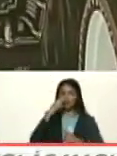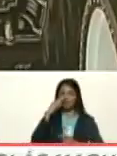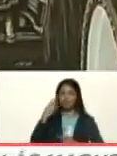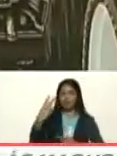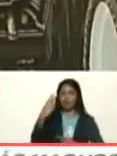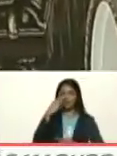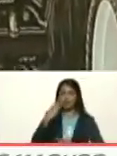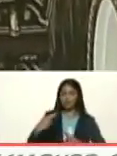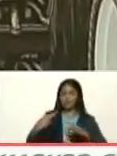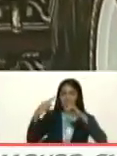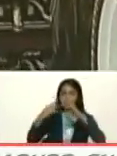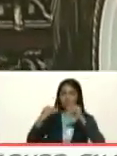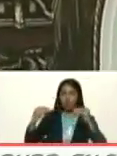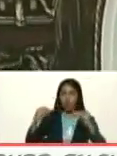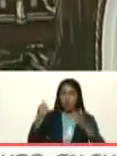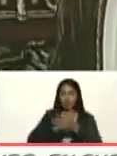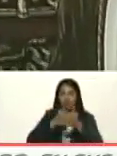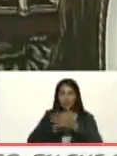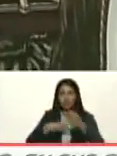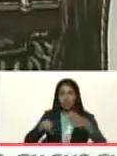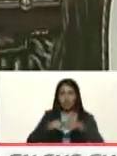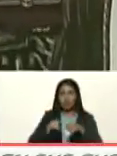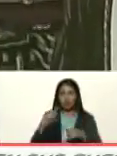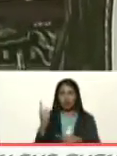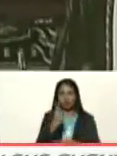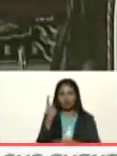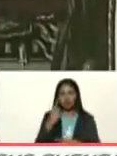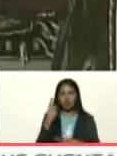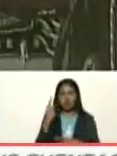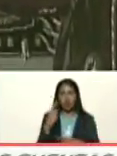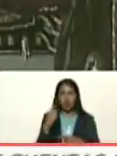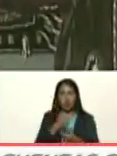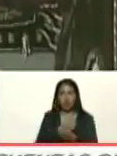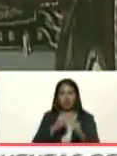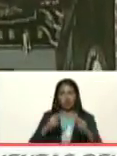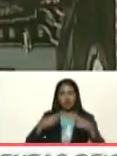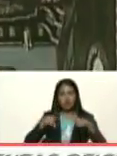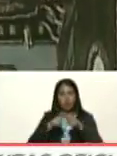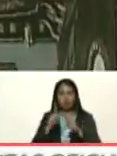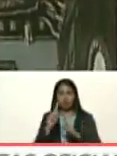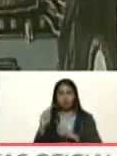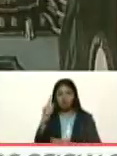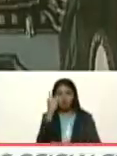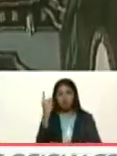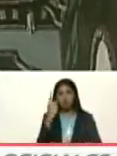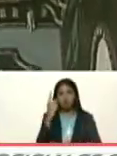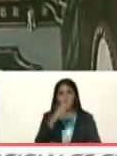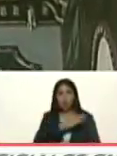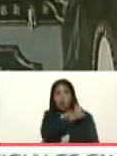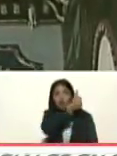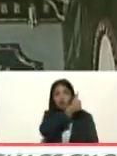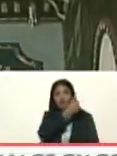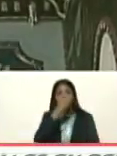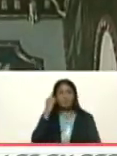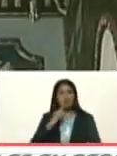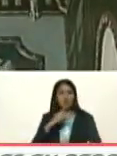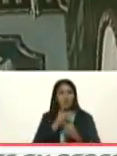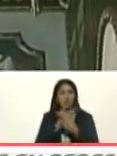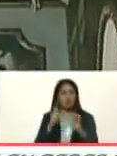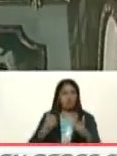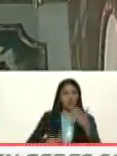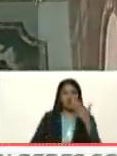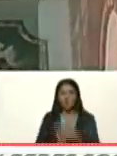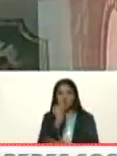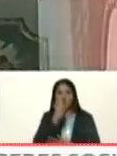de batalla. Un solo ejército, con un solo jefe. Bolívar, el libertador,